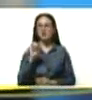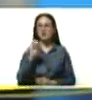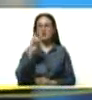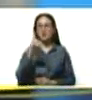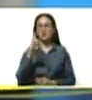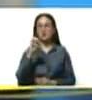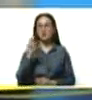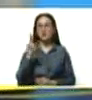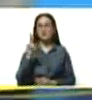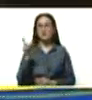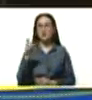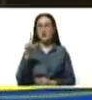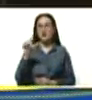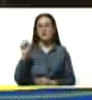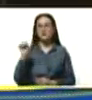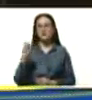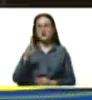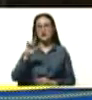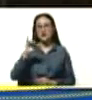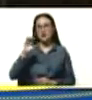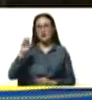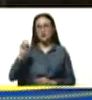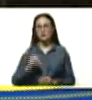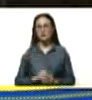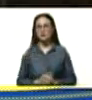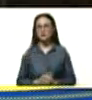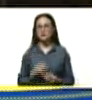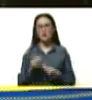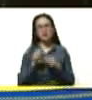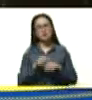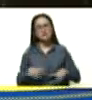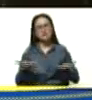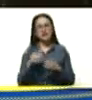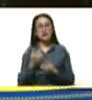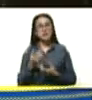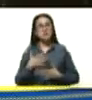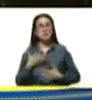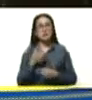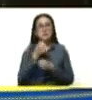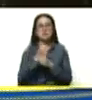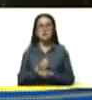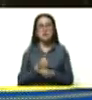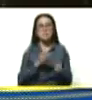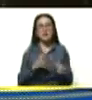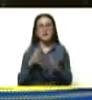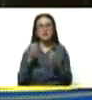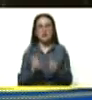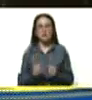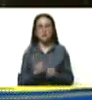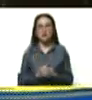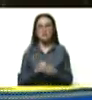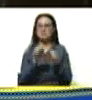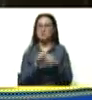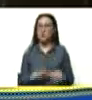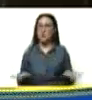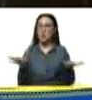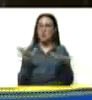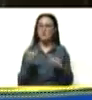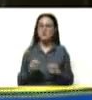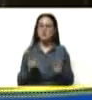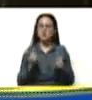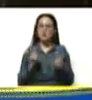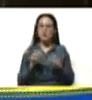Bueno, ¿cómo ha desplegado? ¿Qué podemos esperar del plan de seguridad desplegado nuevo para